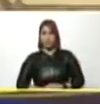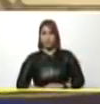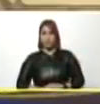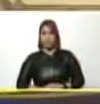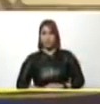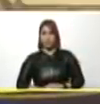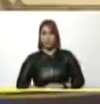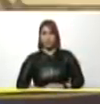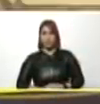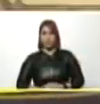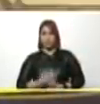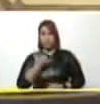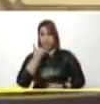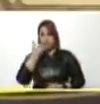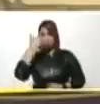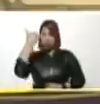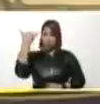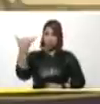llamé por teléfono